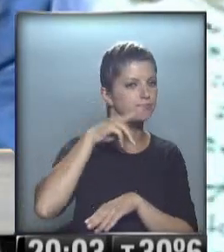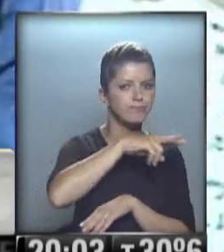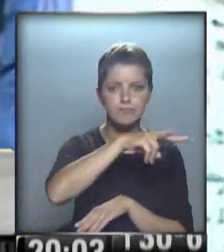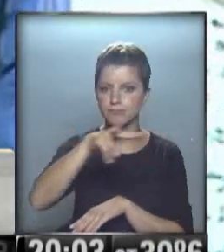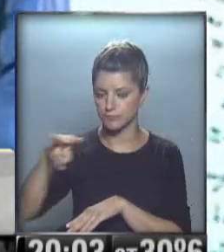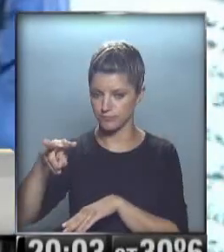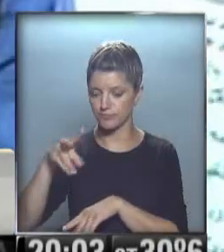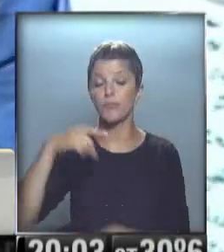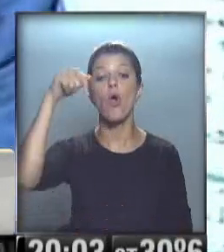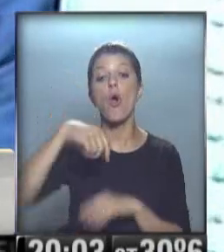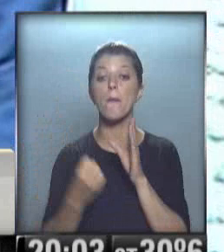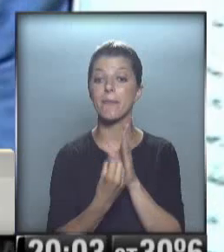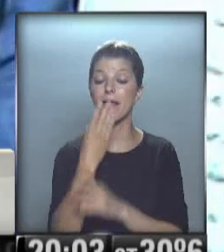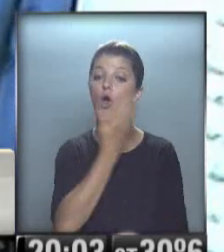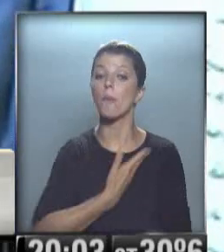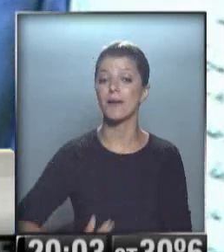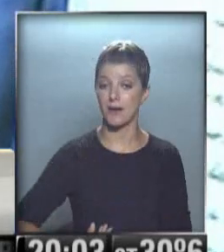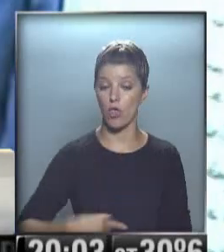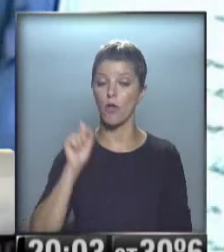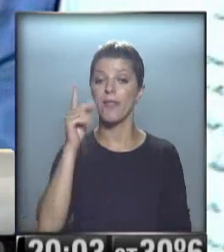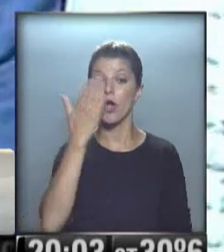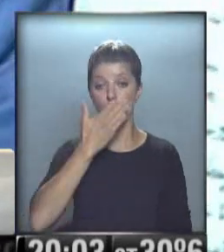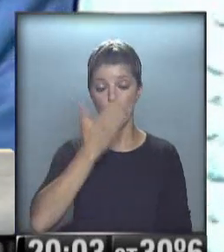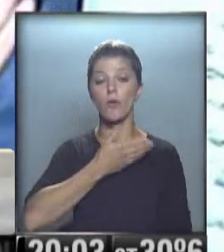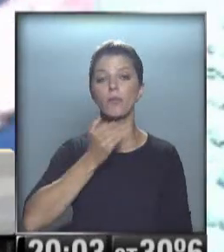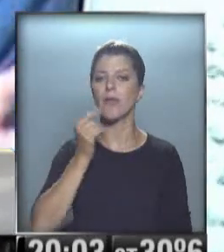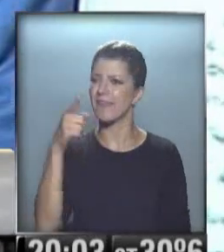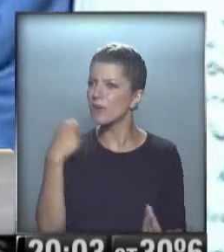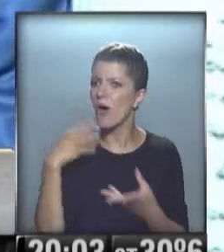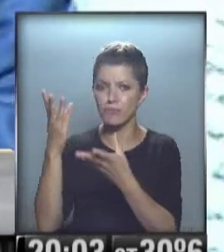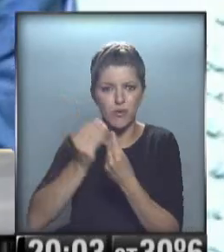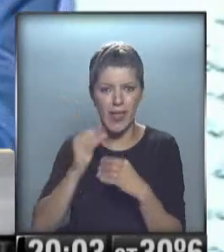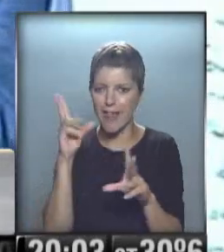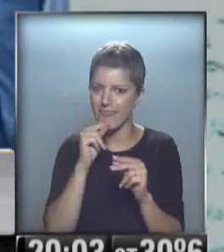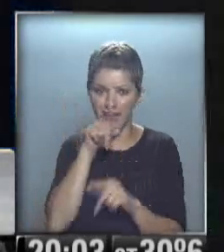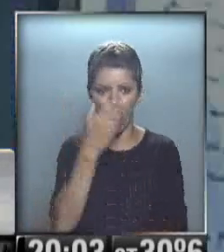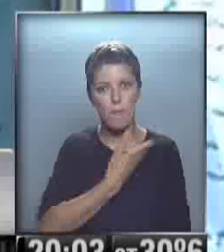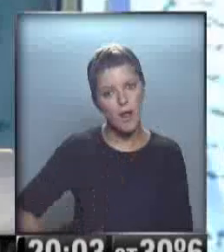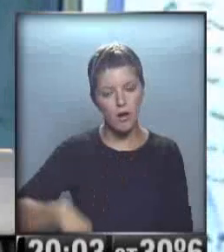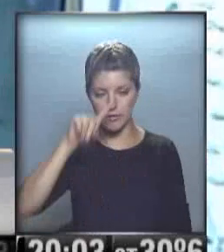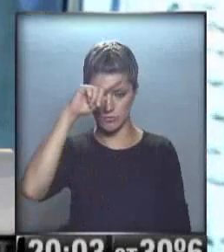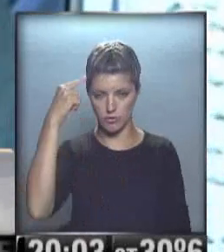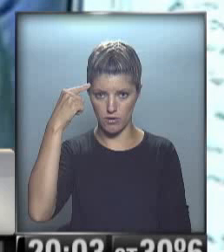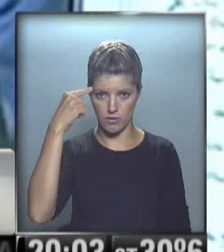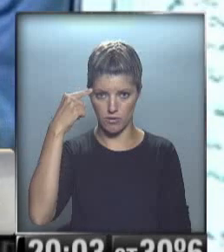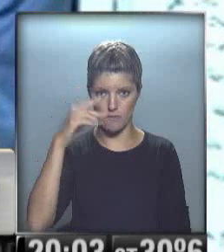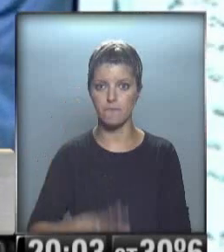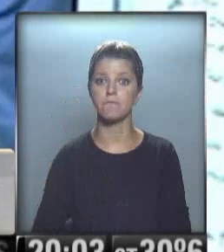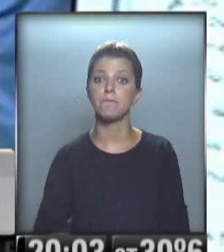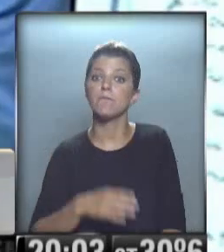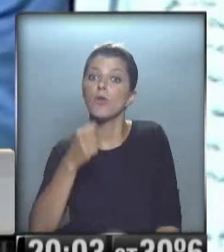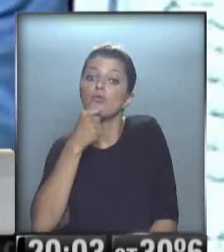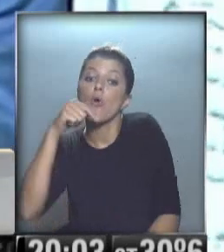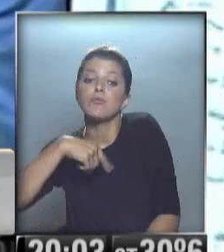Temprano por la mañana, el gobernador de La Sota se había quejado de la falta de ayuda del gobierno nacional. De acuerdo a la respuesta que